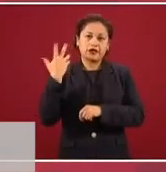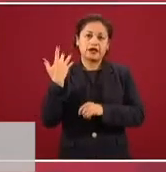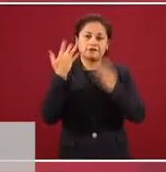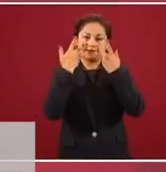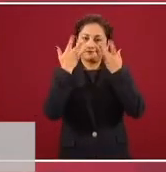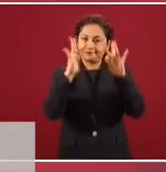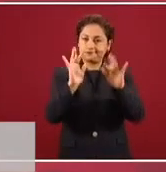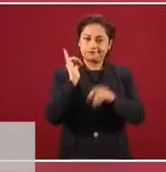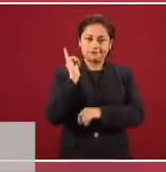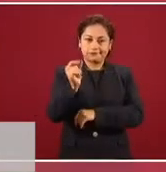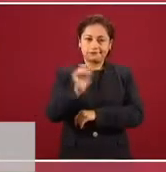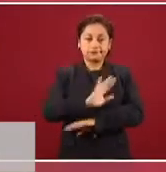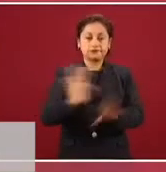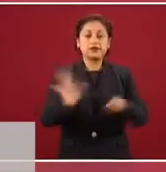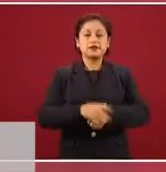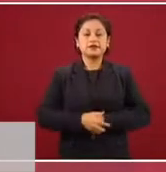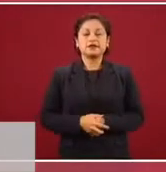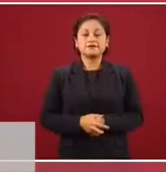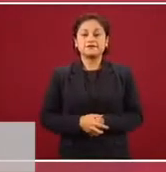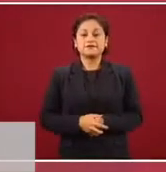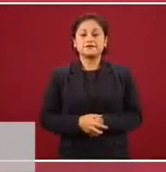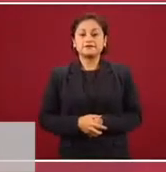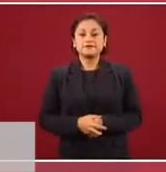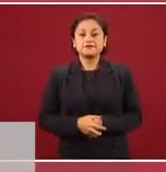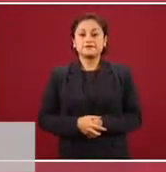expertos se sumen a discutir el tema.